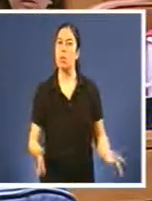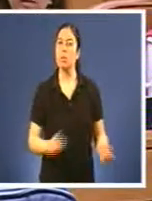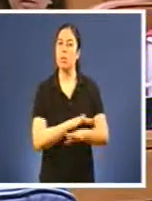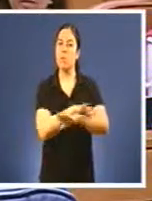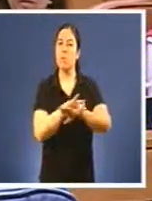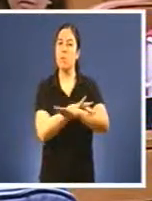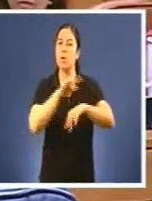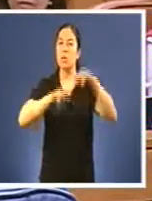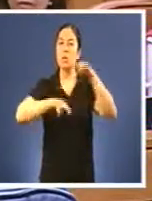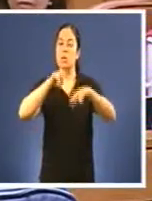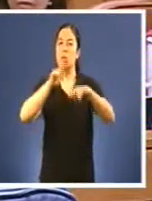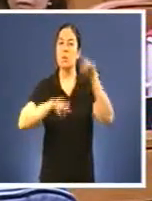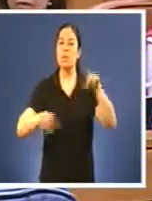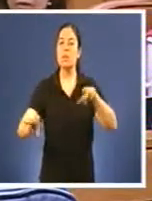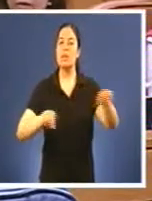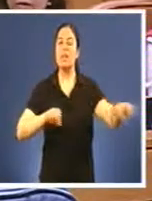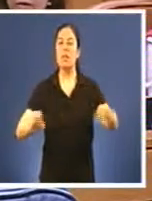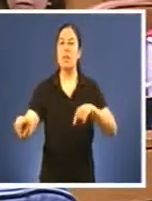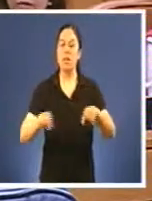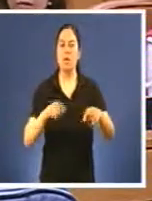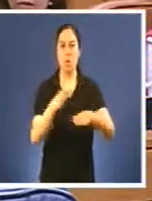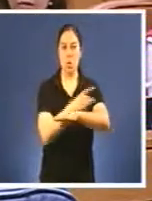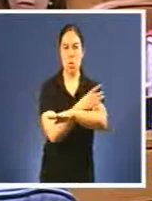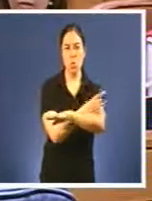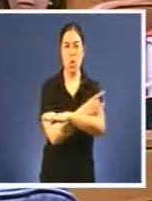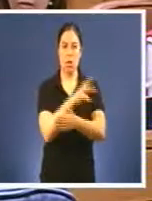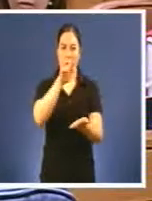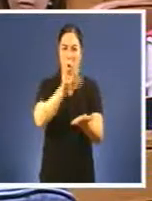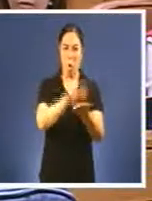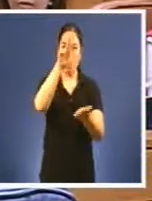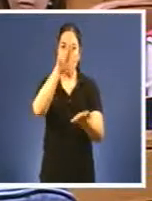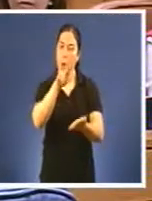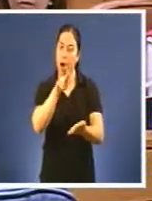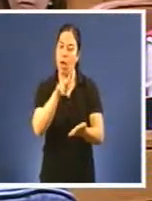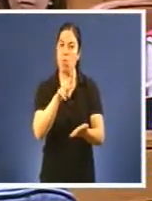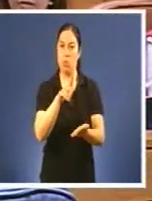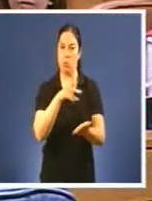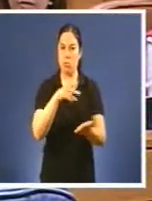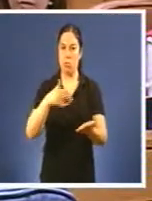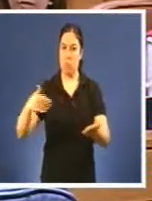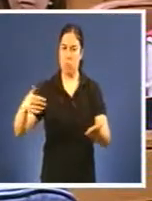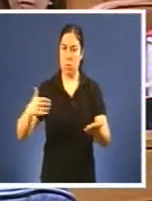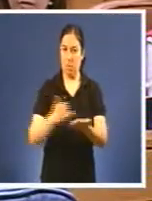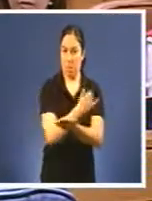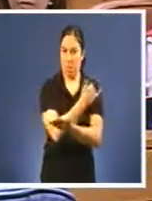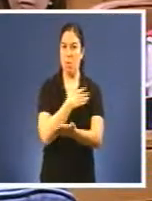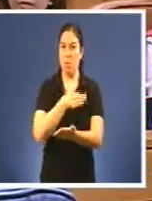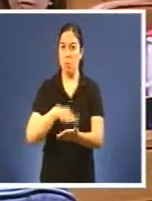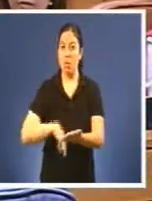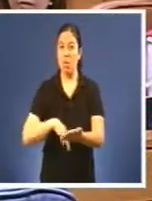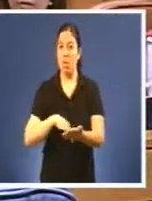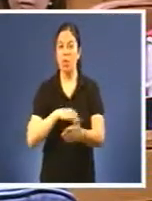se un tren é o que está habilitado ou homologado para circular pola vía ferra? Ningún ministro de Fomento, señor. Ningún ministro de